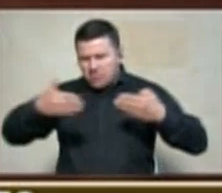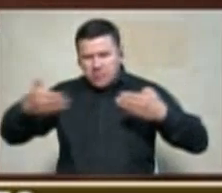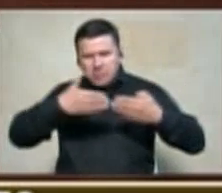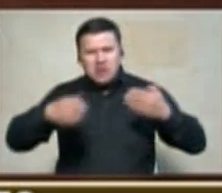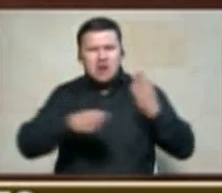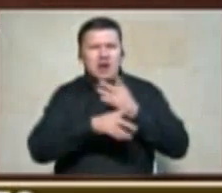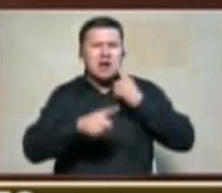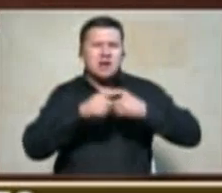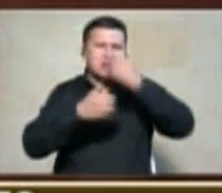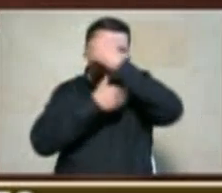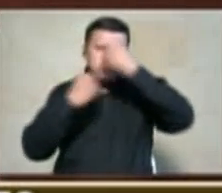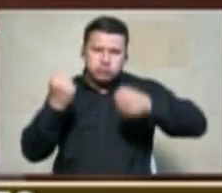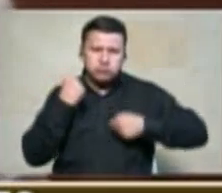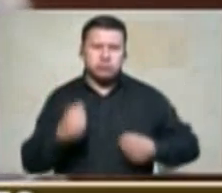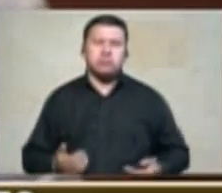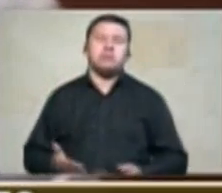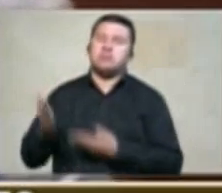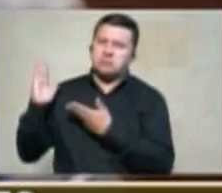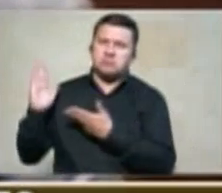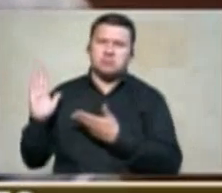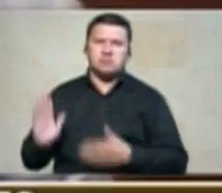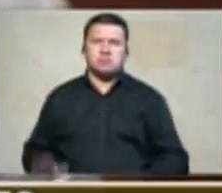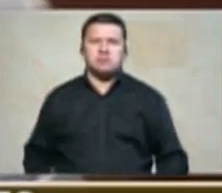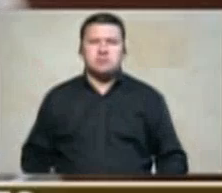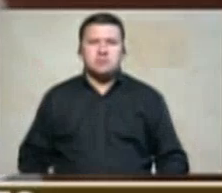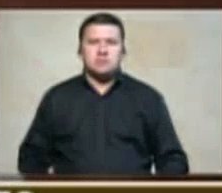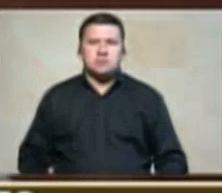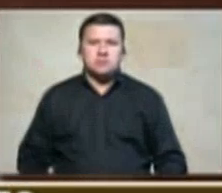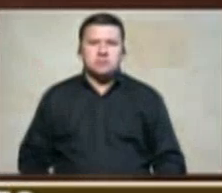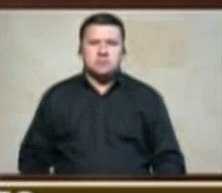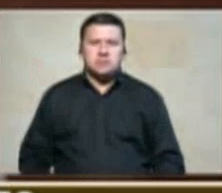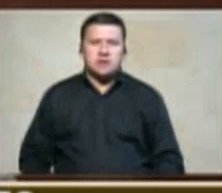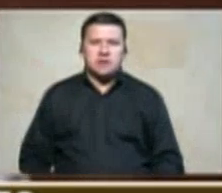por el conflicto armado. Sigamos, por favor.